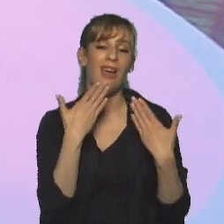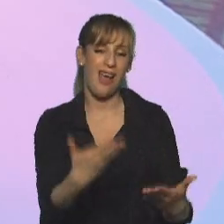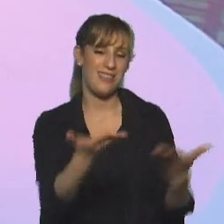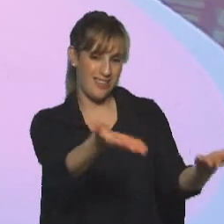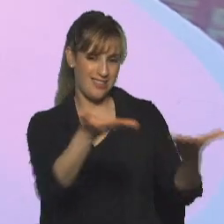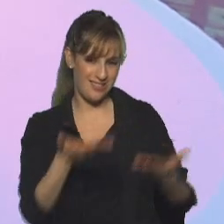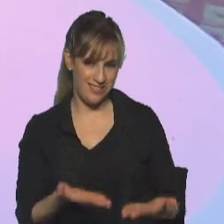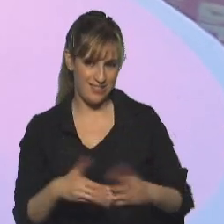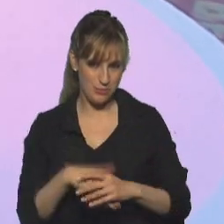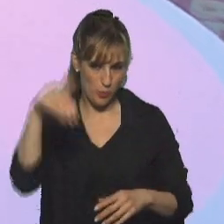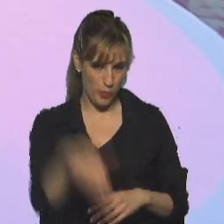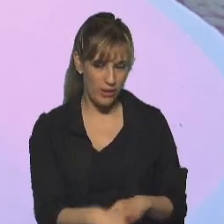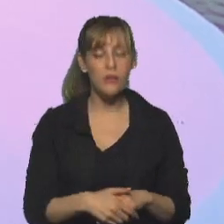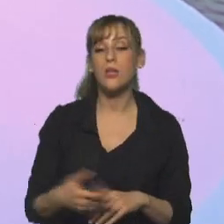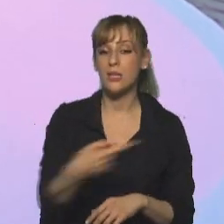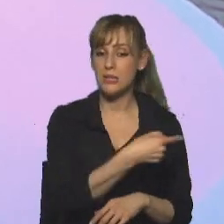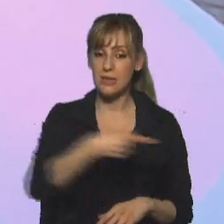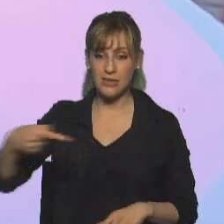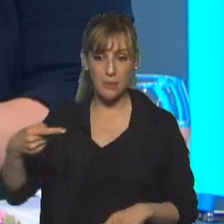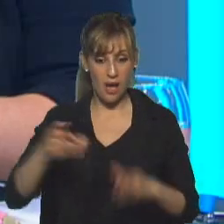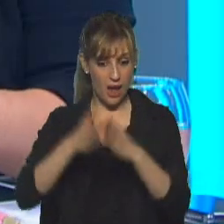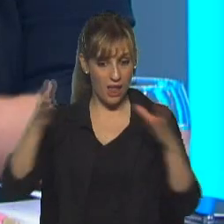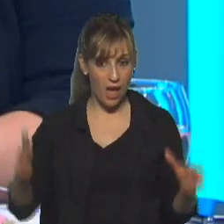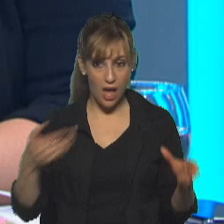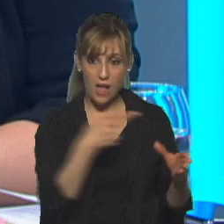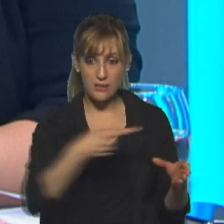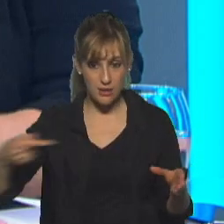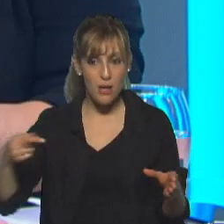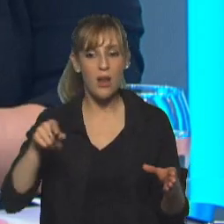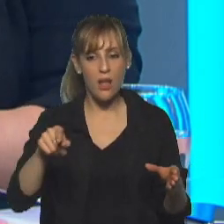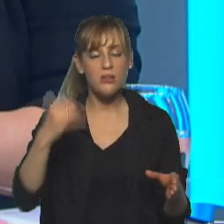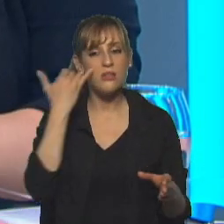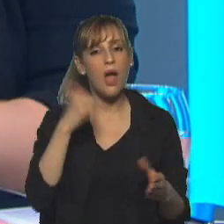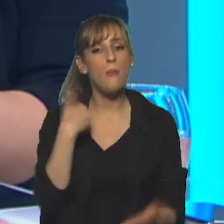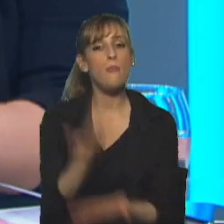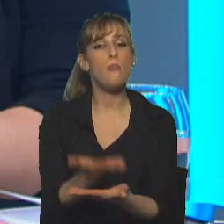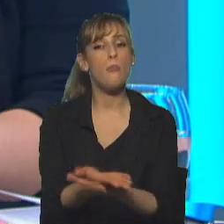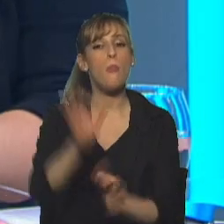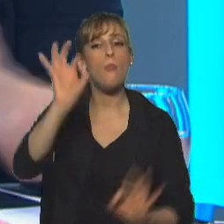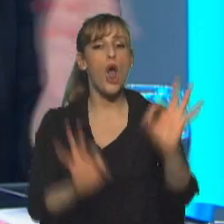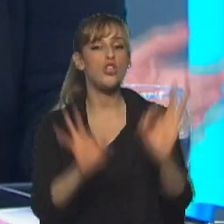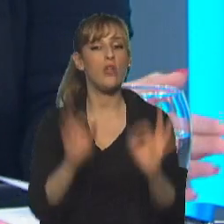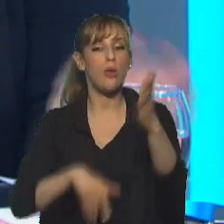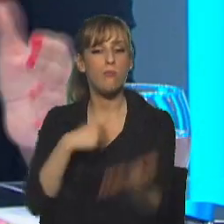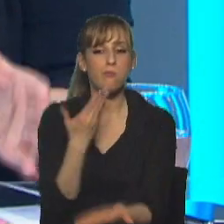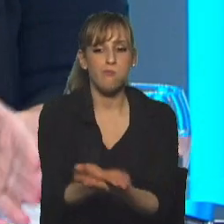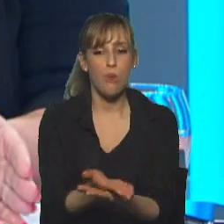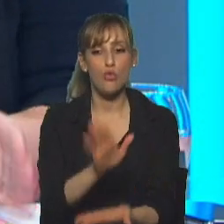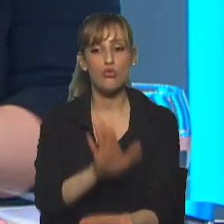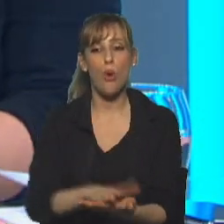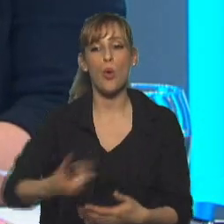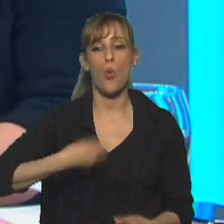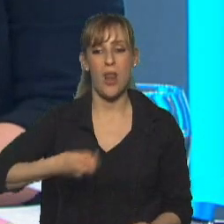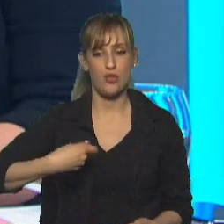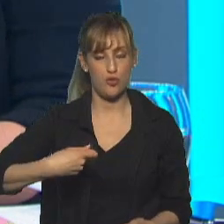Esta semana se presentó el proyecto del cambio de las AFP, de las jubilaciones, que diría es uno de los principales temas del estallido social o de las